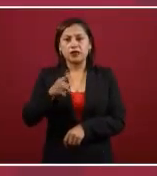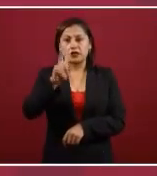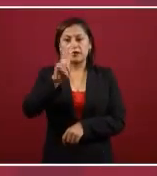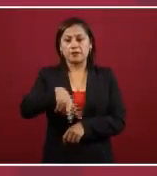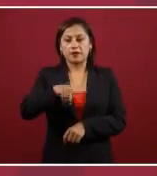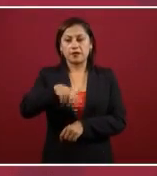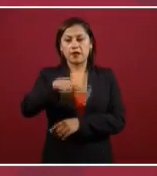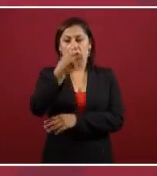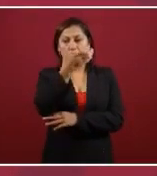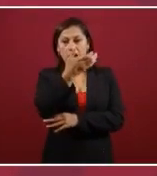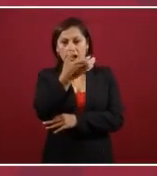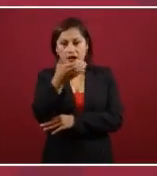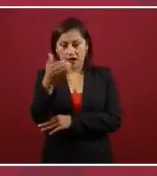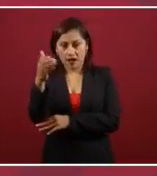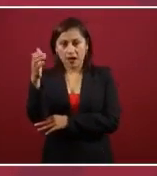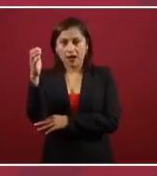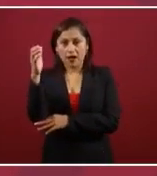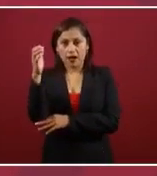trabaja toda la familia,